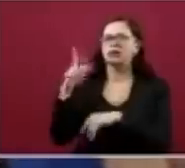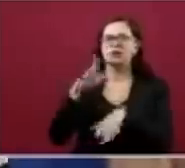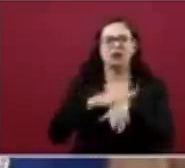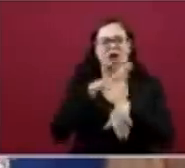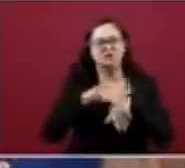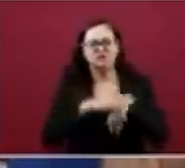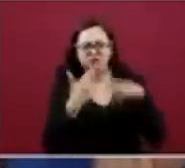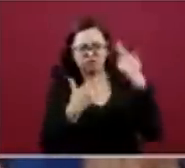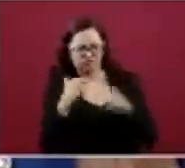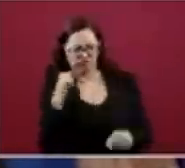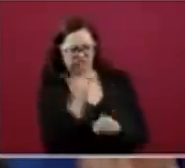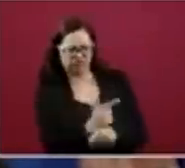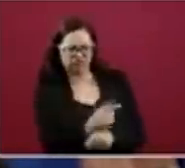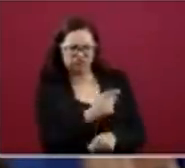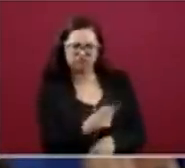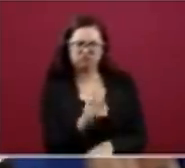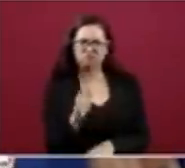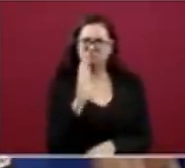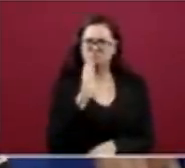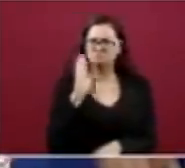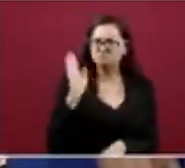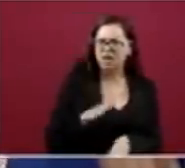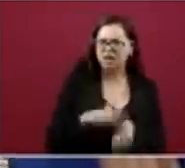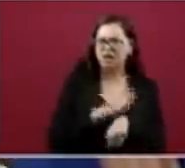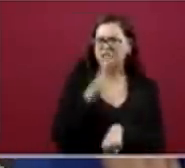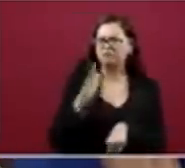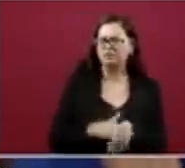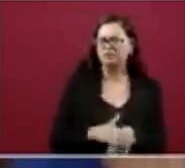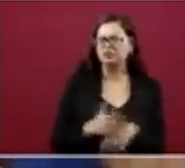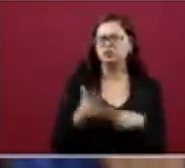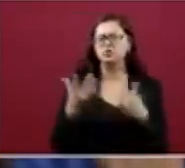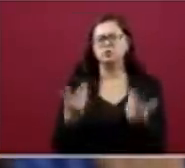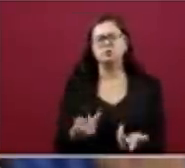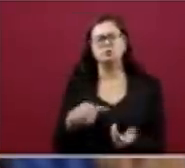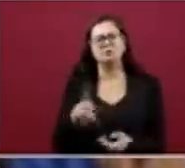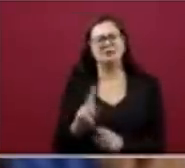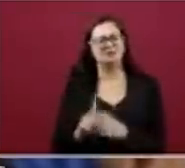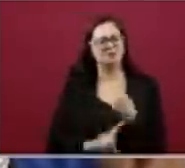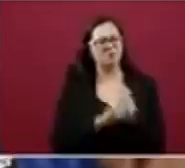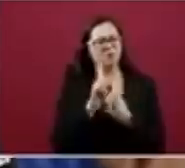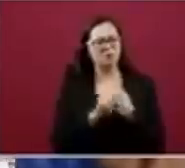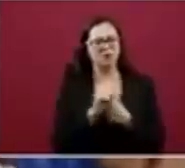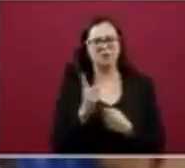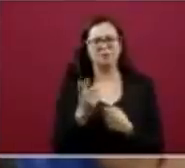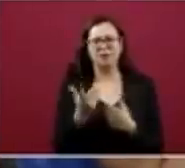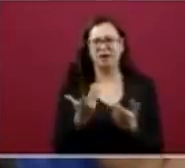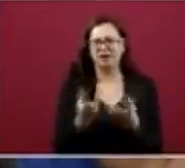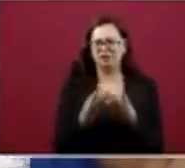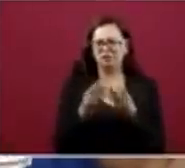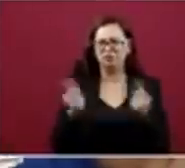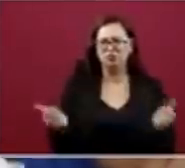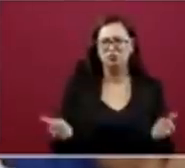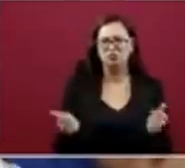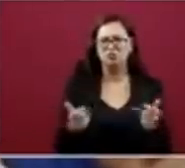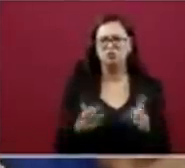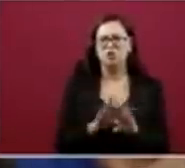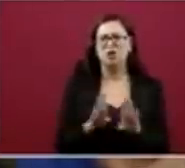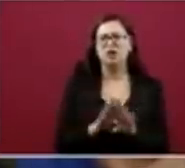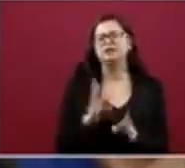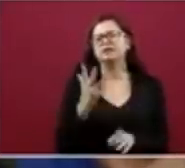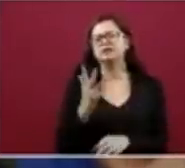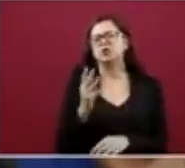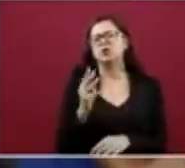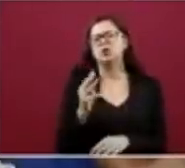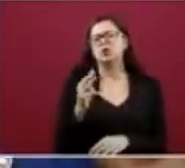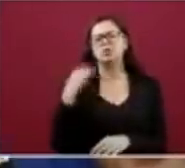de esta situación. Pero para poder solucionar este problema, presidente, el 5 de marzo del 2018 se firmaron